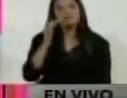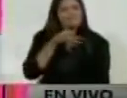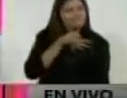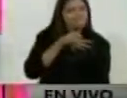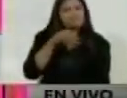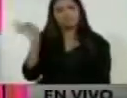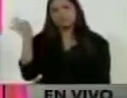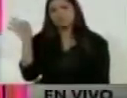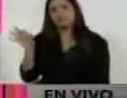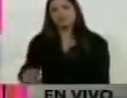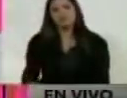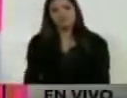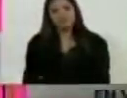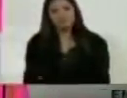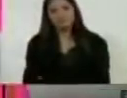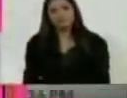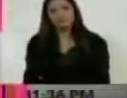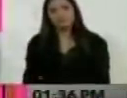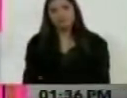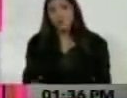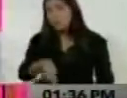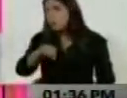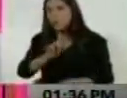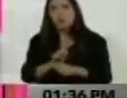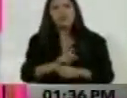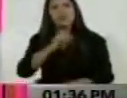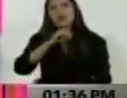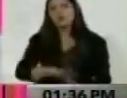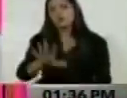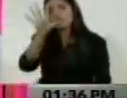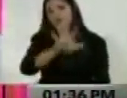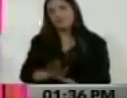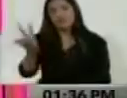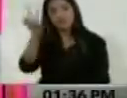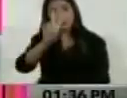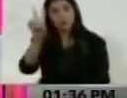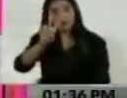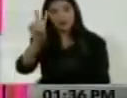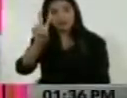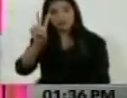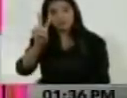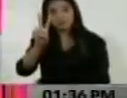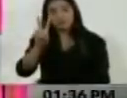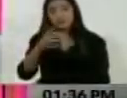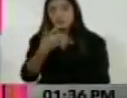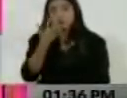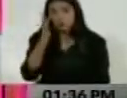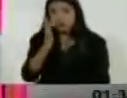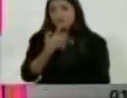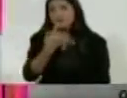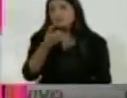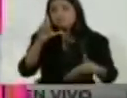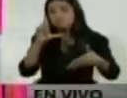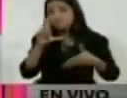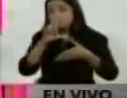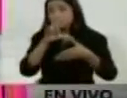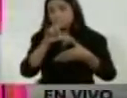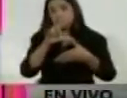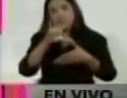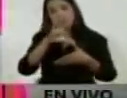Exitosísimo, diría yo. Único en la historia de Venezuela, y me atrevo a decir de América Latina y del